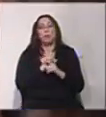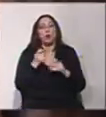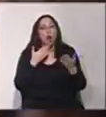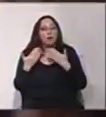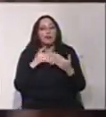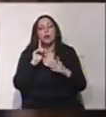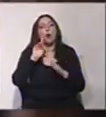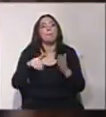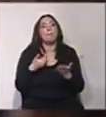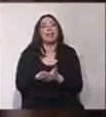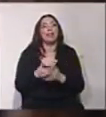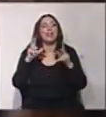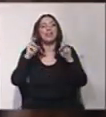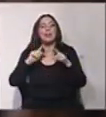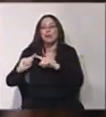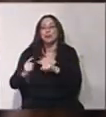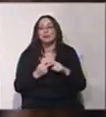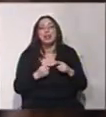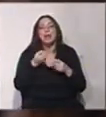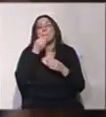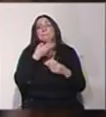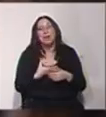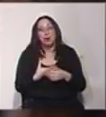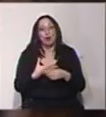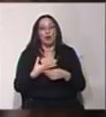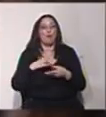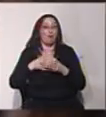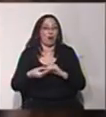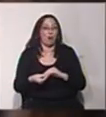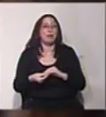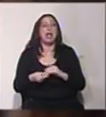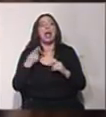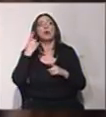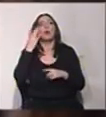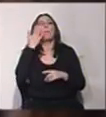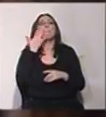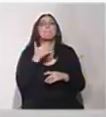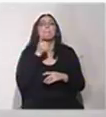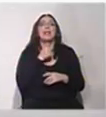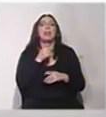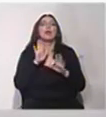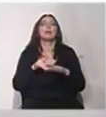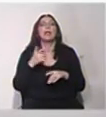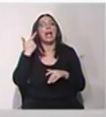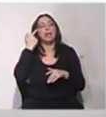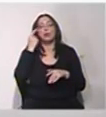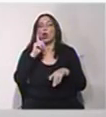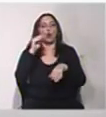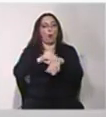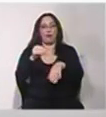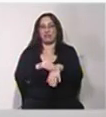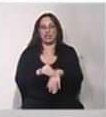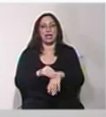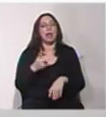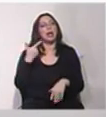plantear estos temas de la mejor manera posible. Hay un mito por ahí que dice: el suicida no avisa. El